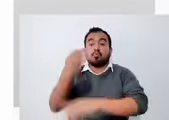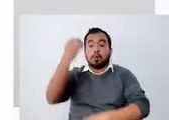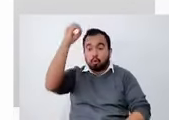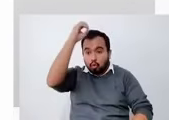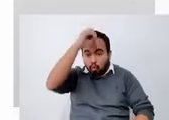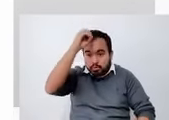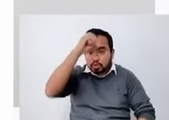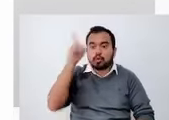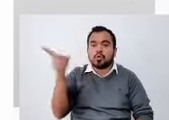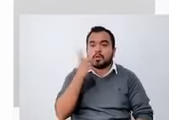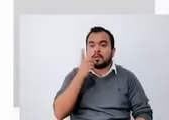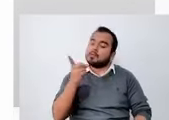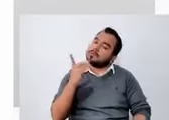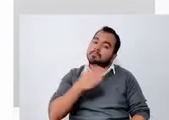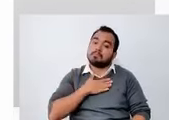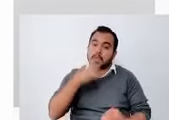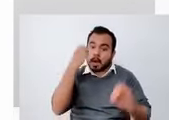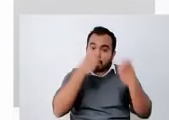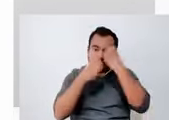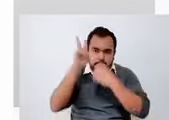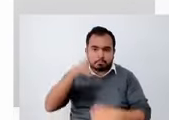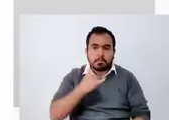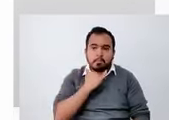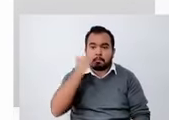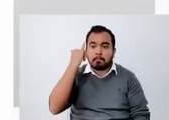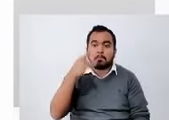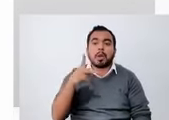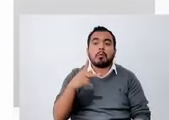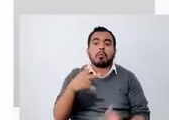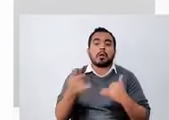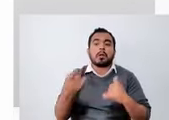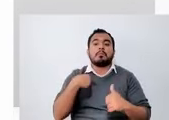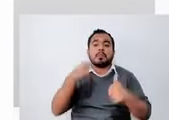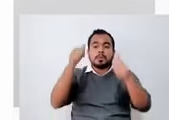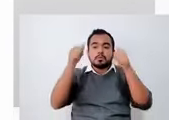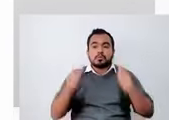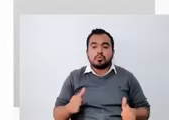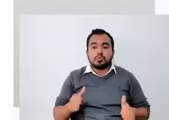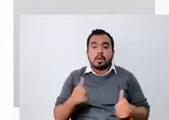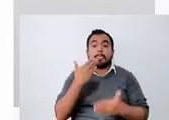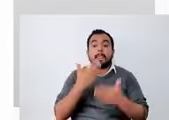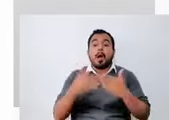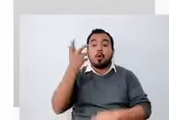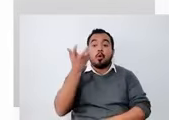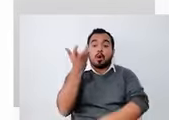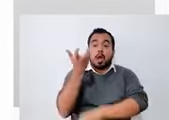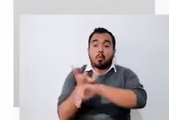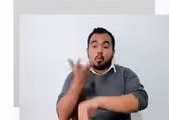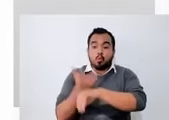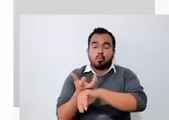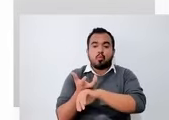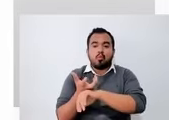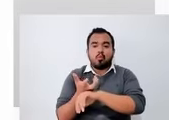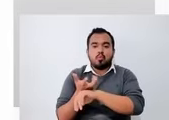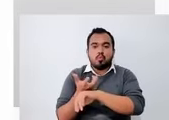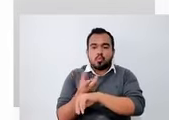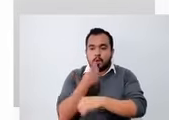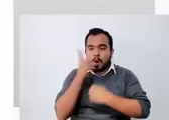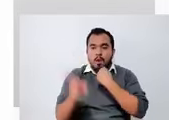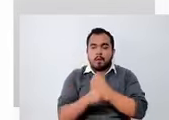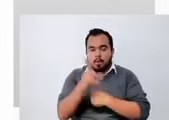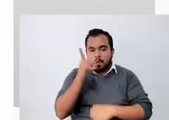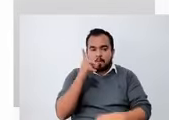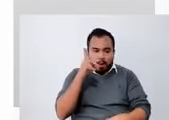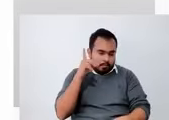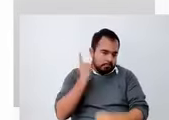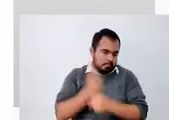mi análisis era equivocado, pero ya nadie le escuchaba. Hoy en día sabemos, por ejemplo, en Estados Unidos, que es donde más investigación empírica hay,